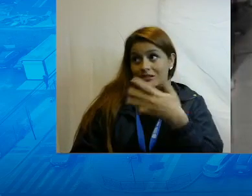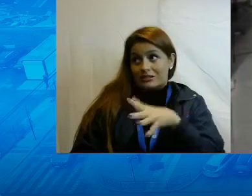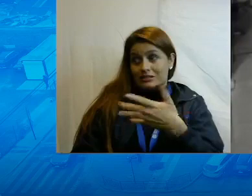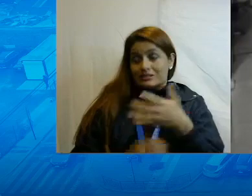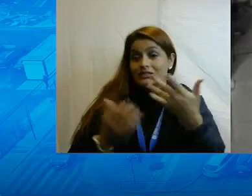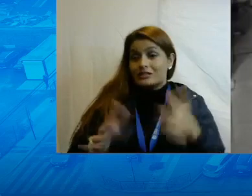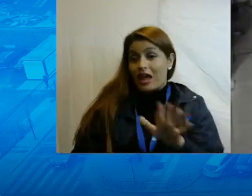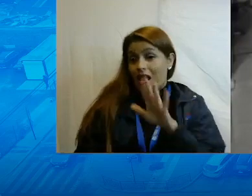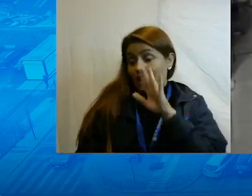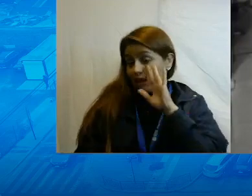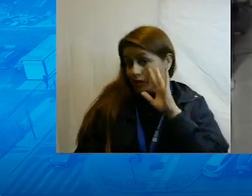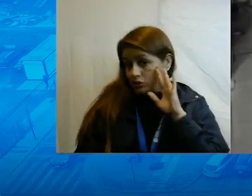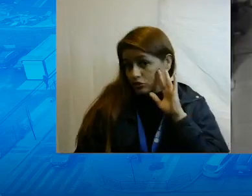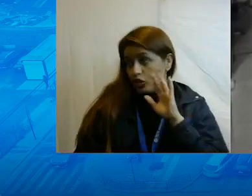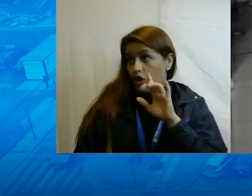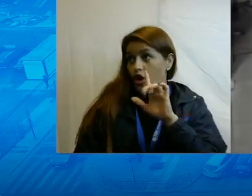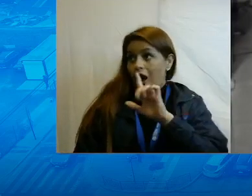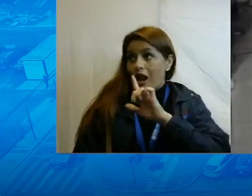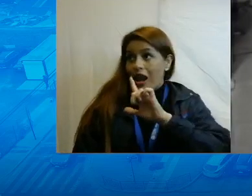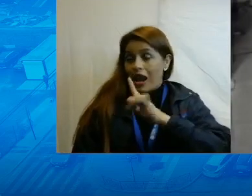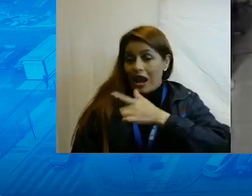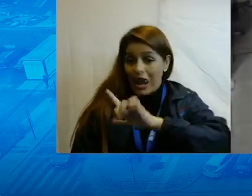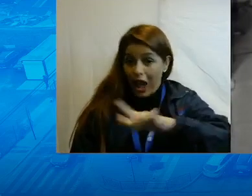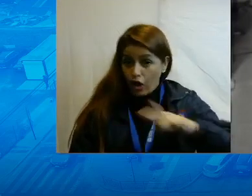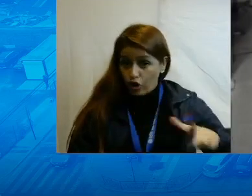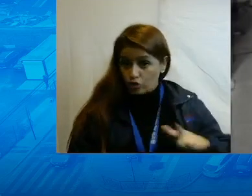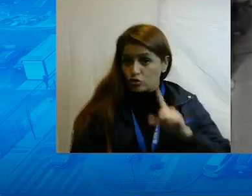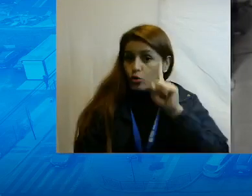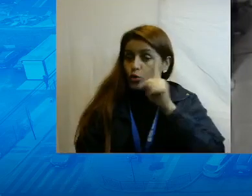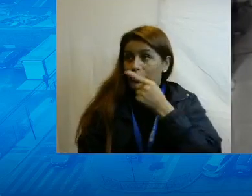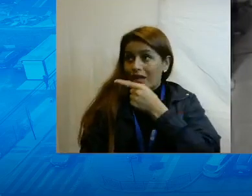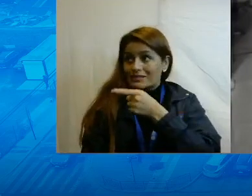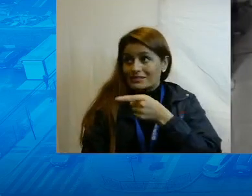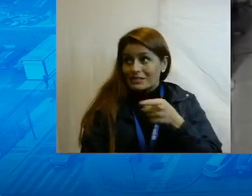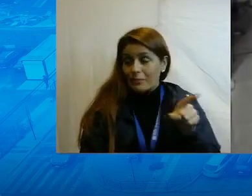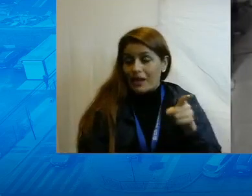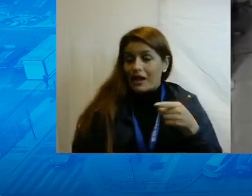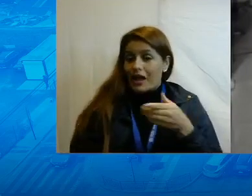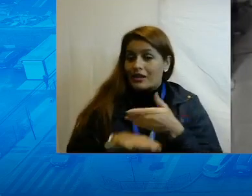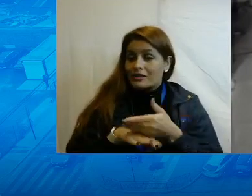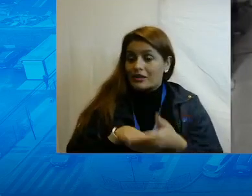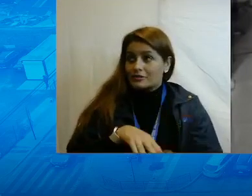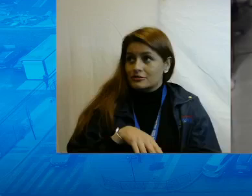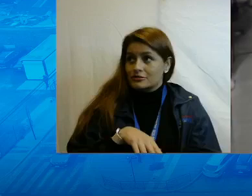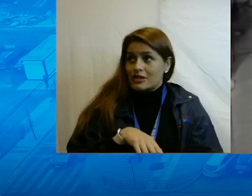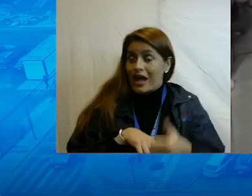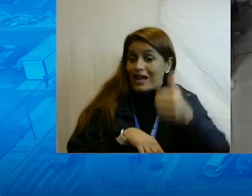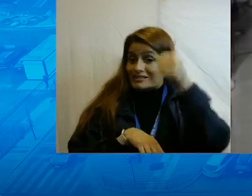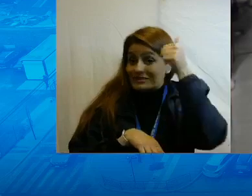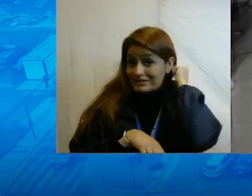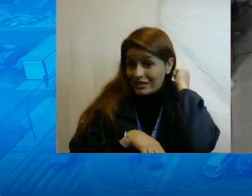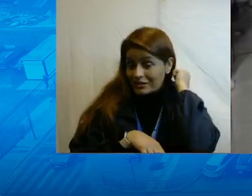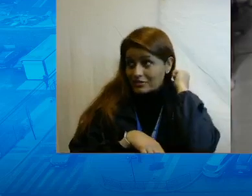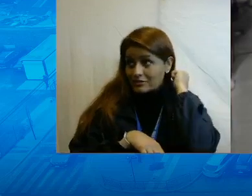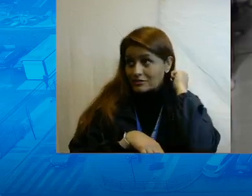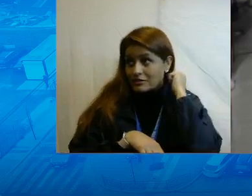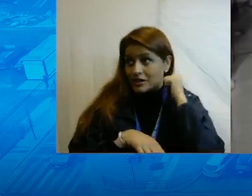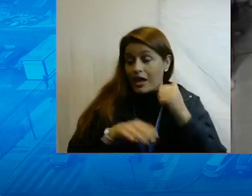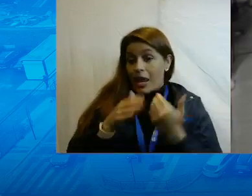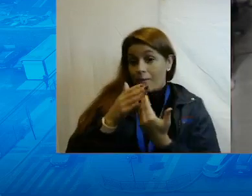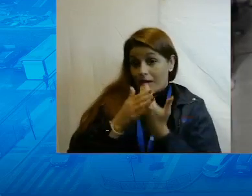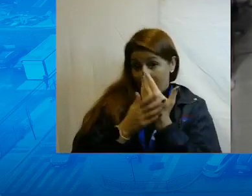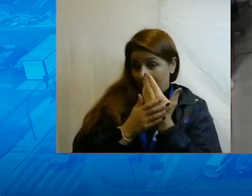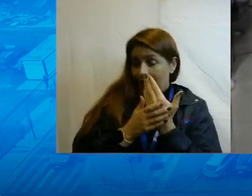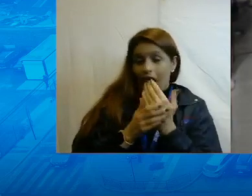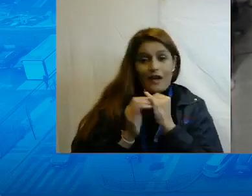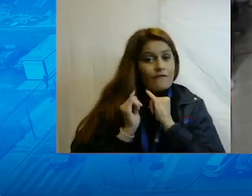ya. Referente a los lagos, tampoco es una semana. Es el servicio de hoy que está retrasado, los camiones cayeron en pane ayer, el ITS informó en la mañana a primera